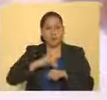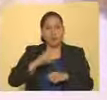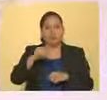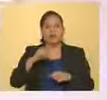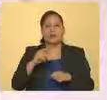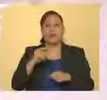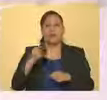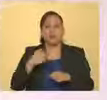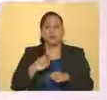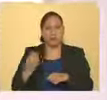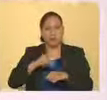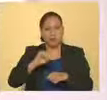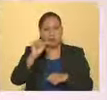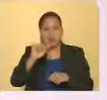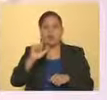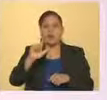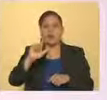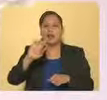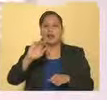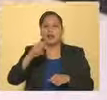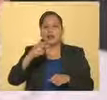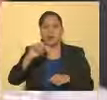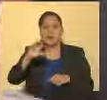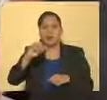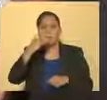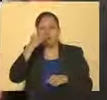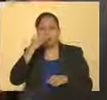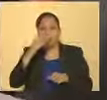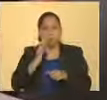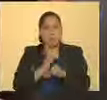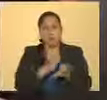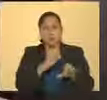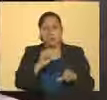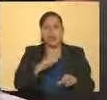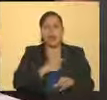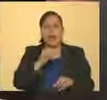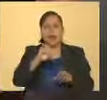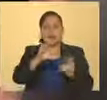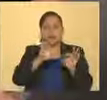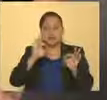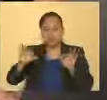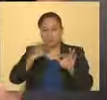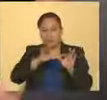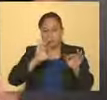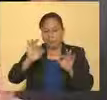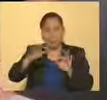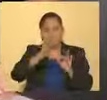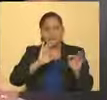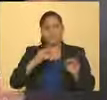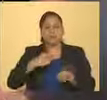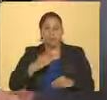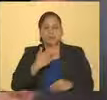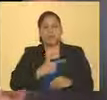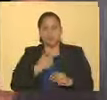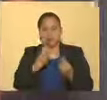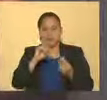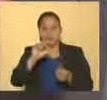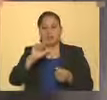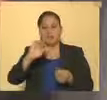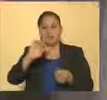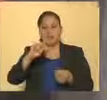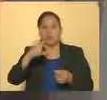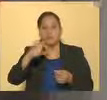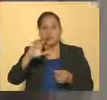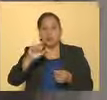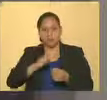yo le voy a ligero. Poner albahaca y no la voy a picar. Ok. Así, a mí me enterita. Gusta así. Es que a mí, la verdad, sí, me gusta mucho la albahaca.